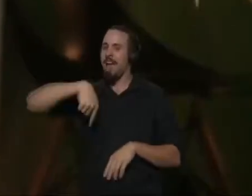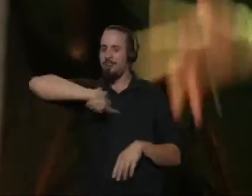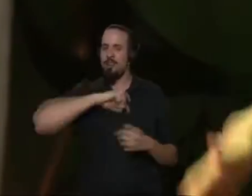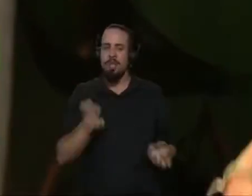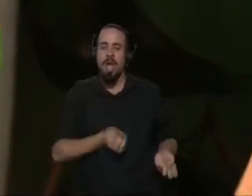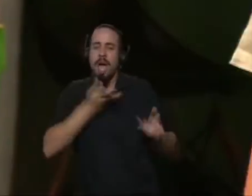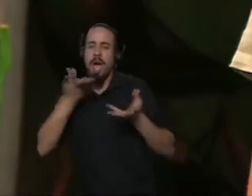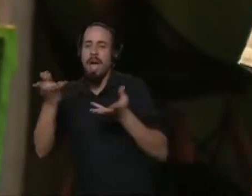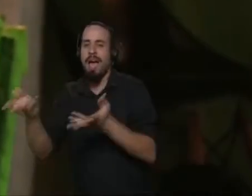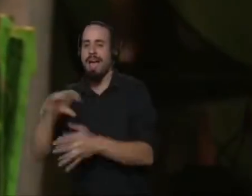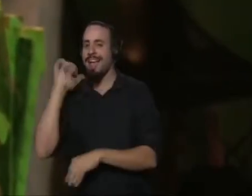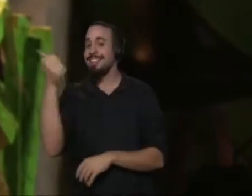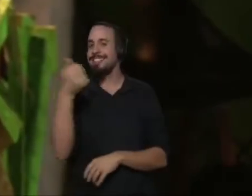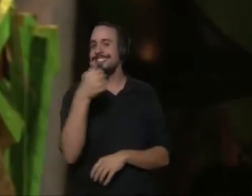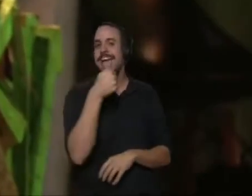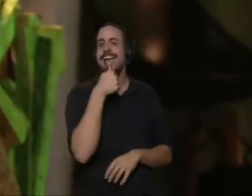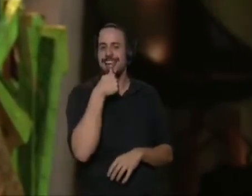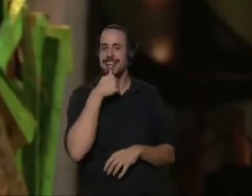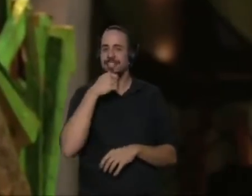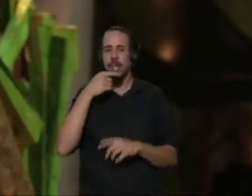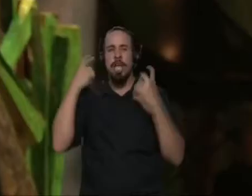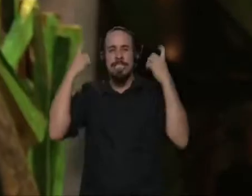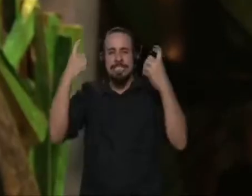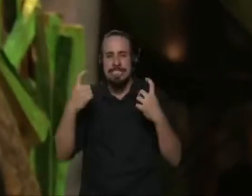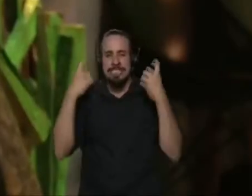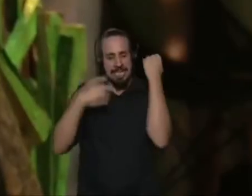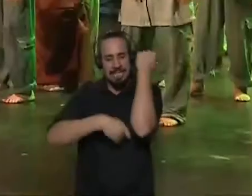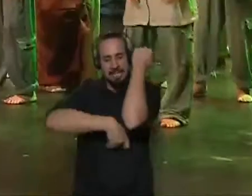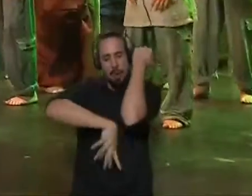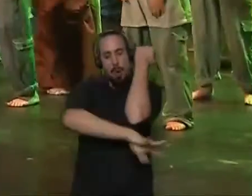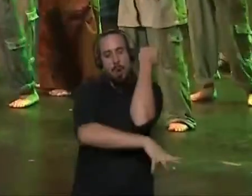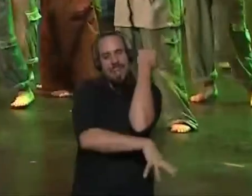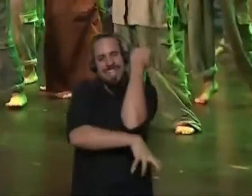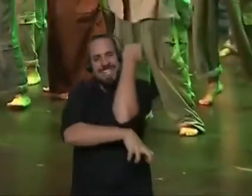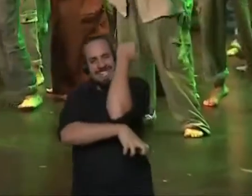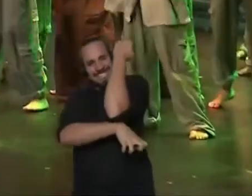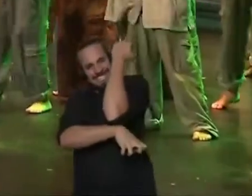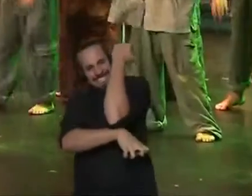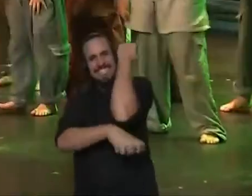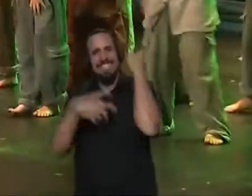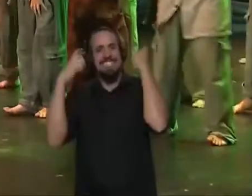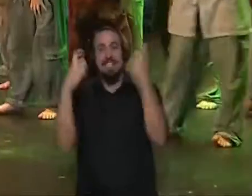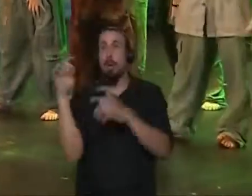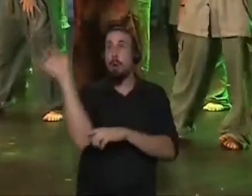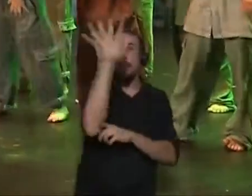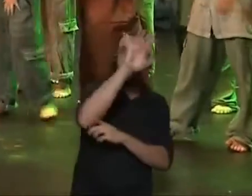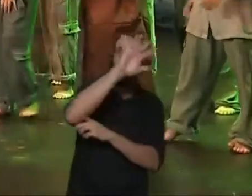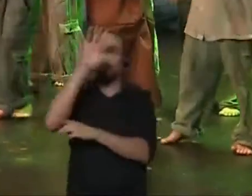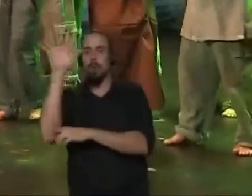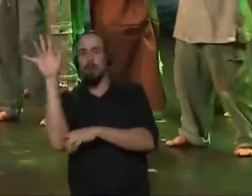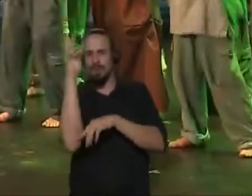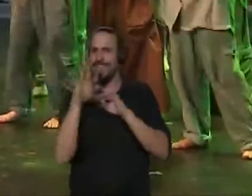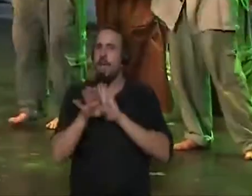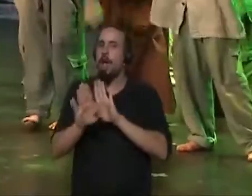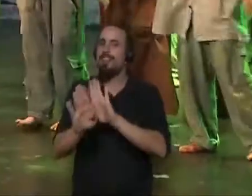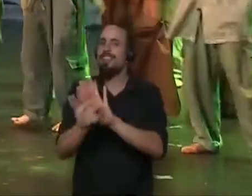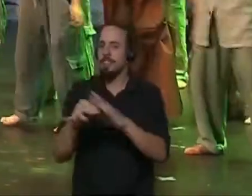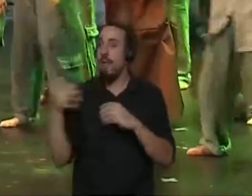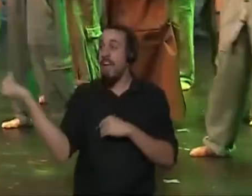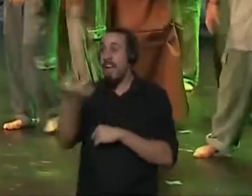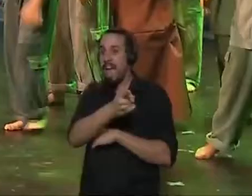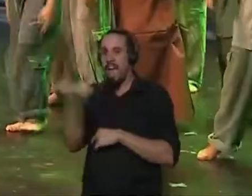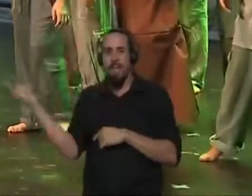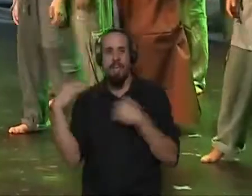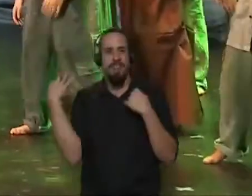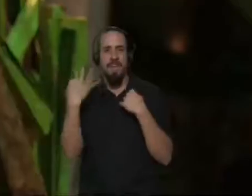el secreto. Se trata de apretar más las raíces y no evitar el vuelo de las ramas. Se trata de creer en